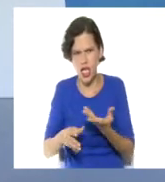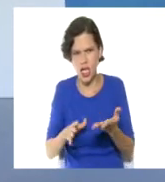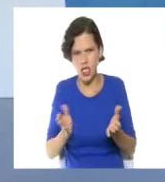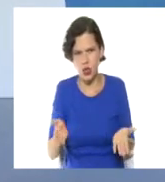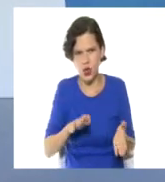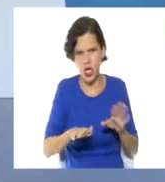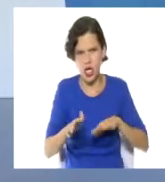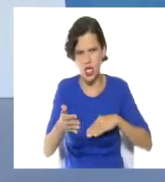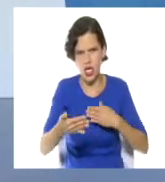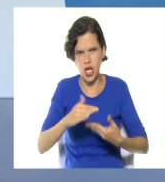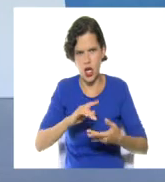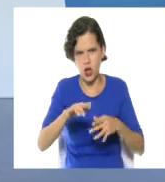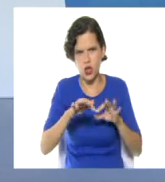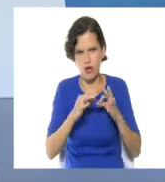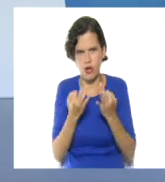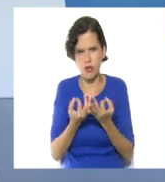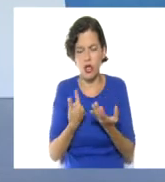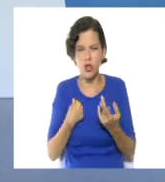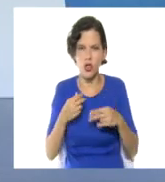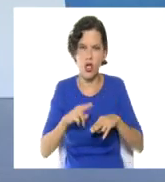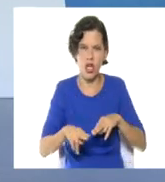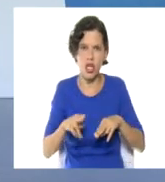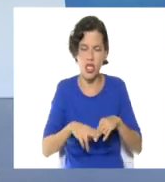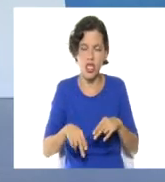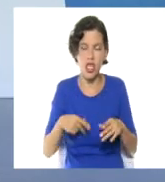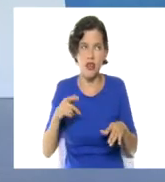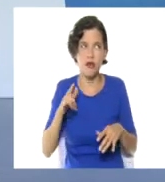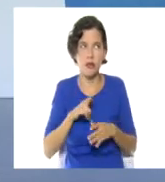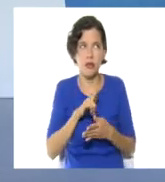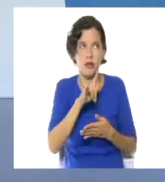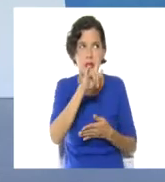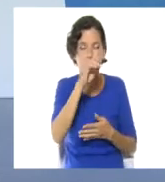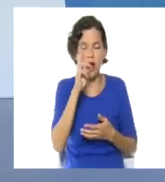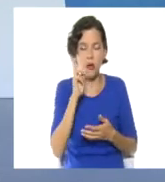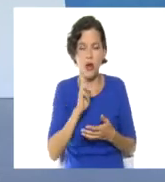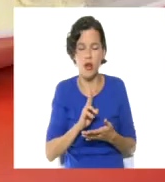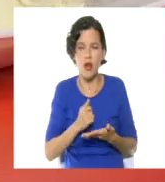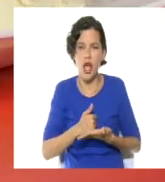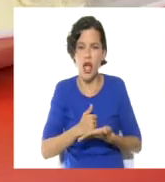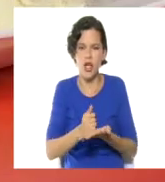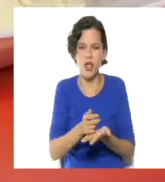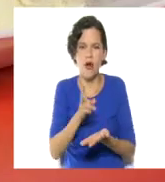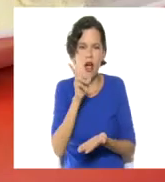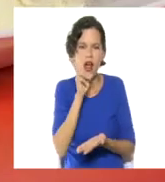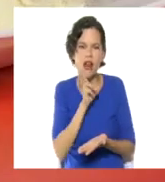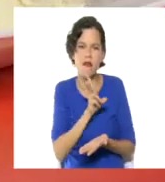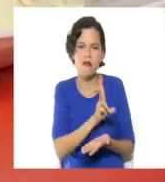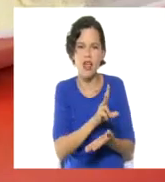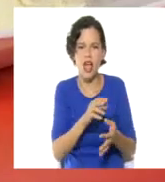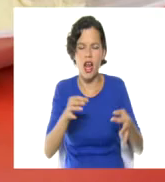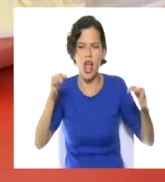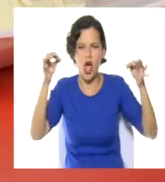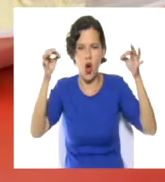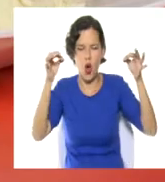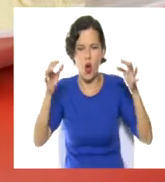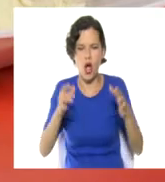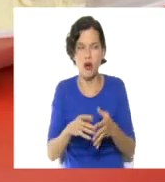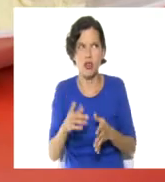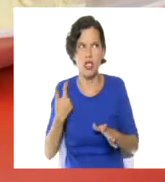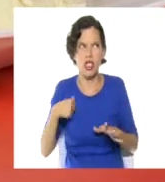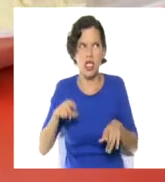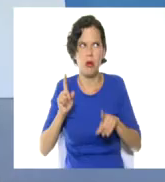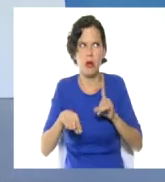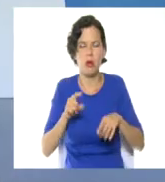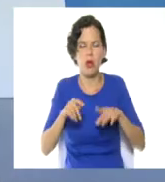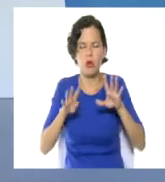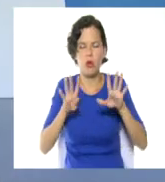familia? En mi infancia, cuando viajaba a Bolívar, ayudaba a limpiar las hojas, pero te estoy hablando cuando tenía